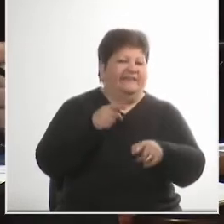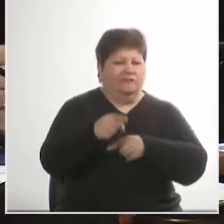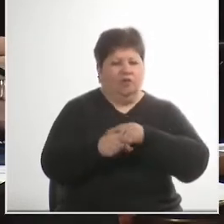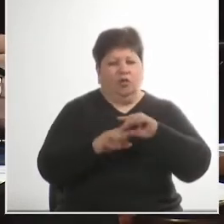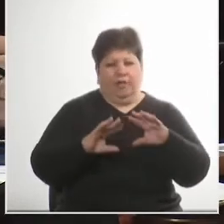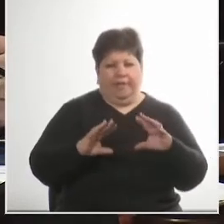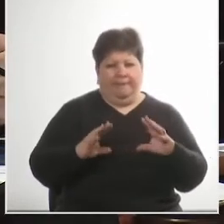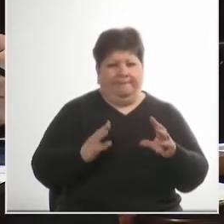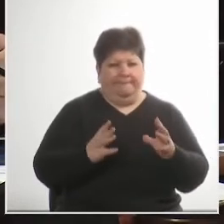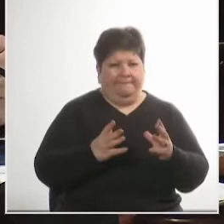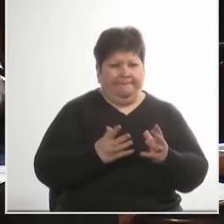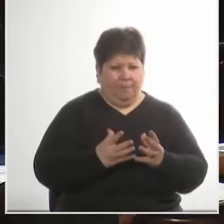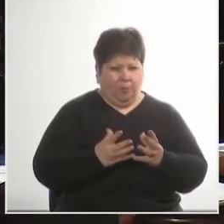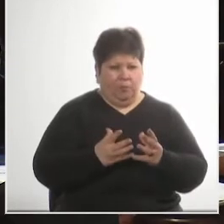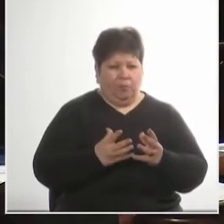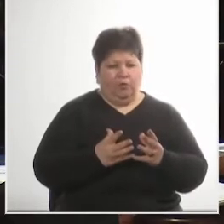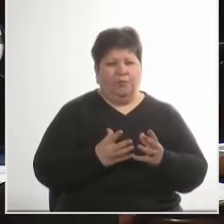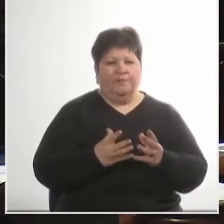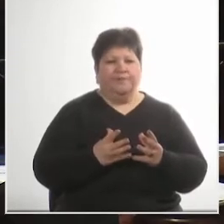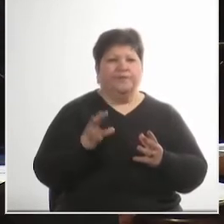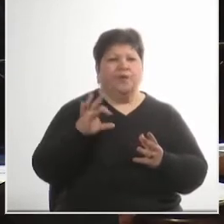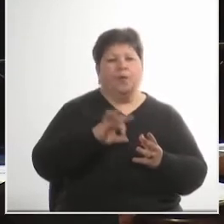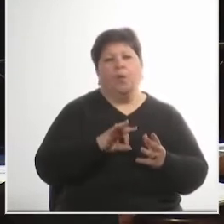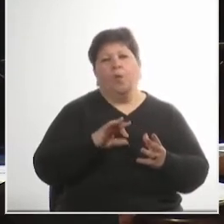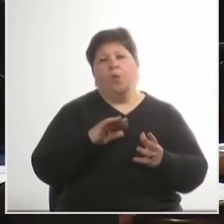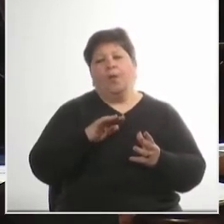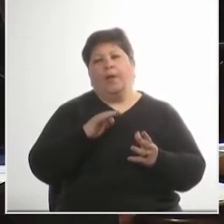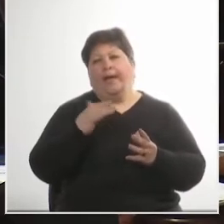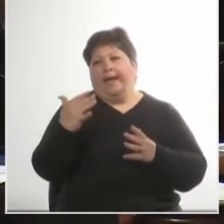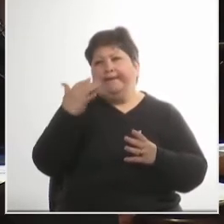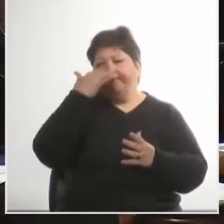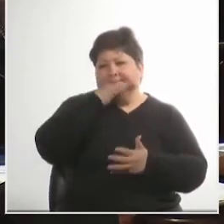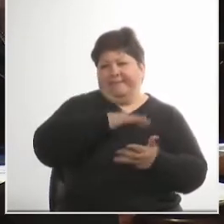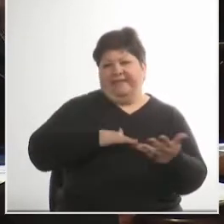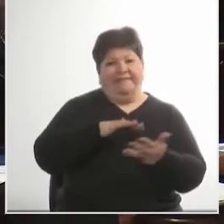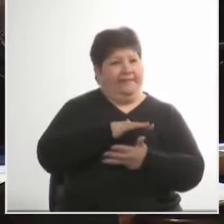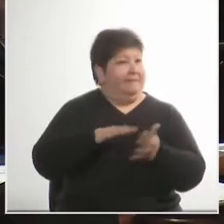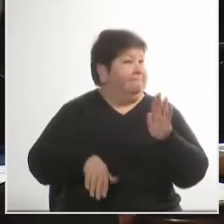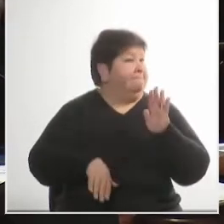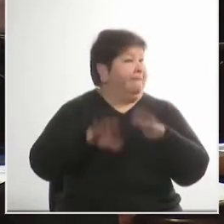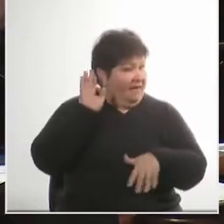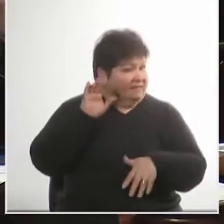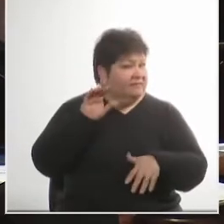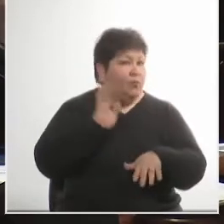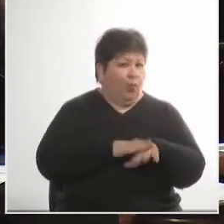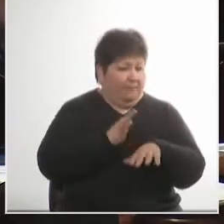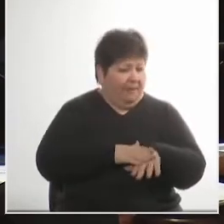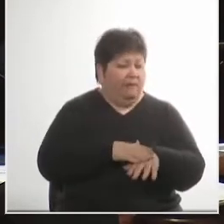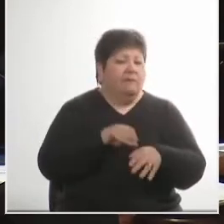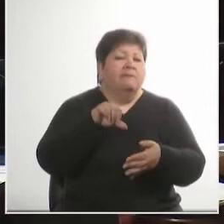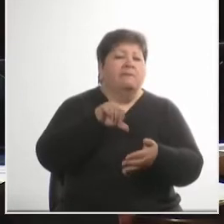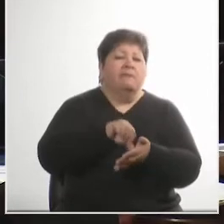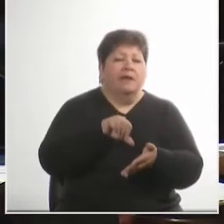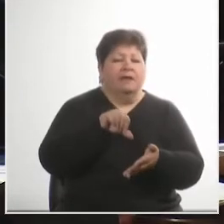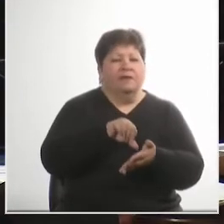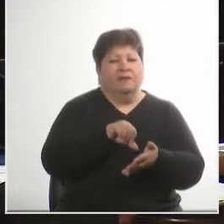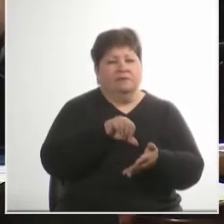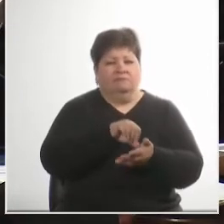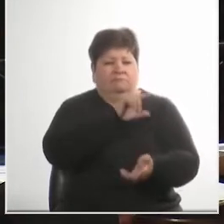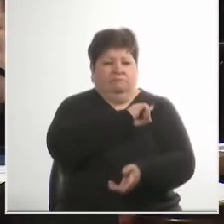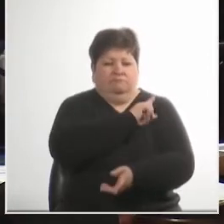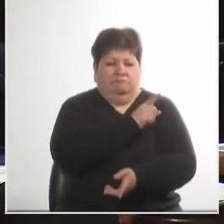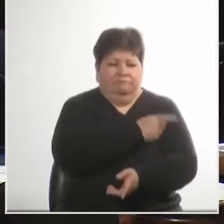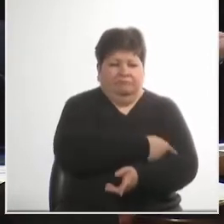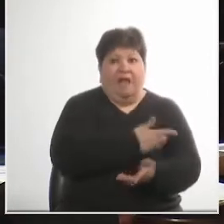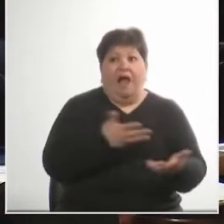mundo hay al medio ambiente. Son precisamente los países dominantes los que han llevado la voz cantante en eso, y ahora